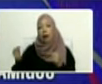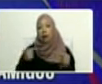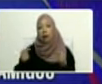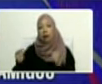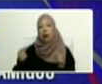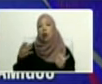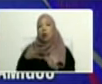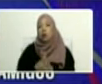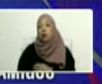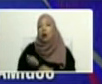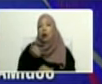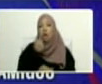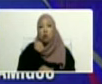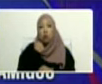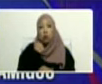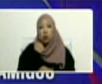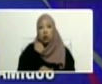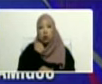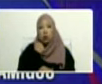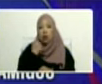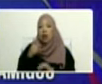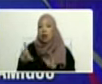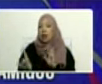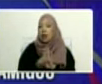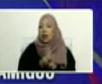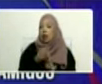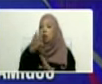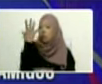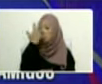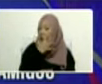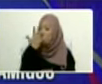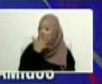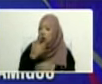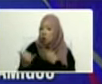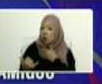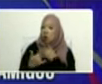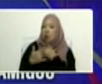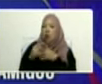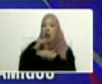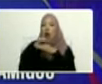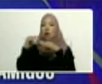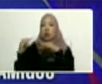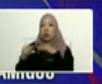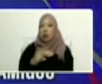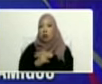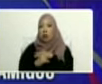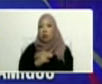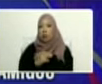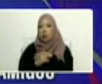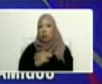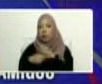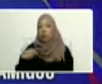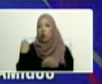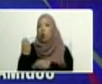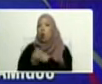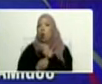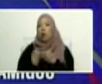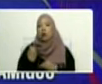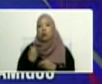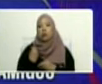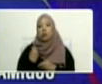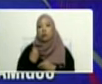abusiva, ilegal, ilegal, amenazante de Guyana hizo lo que tenía que hacer.